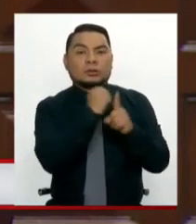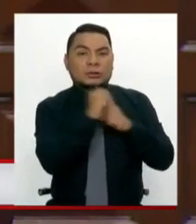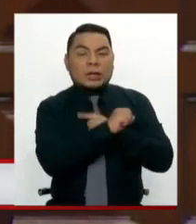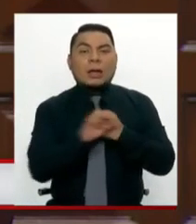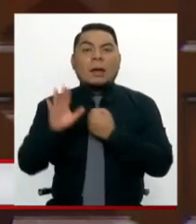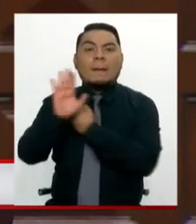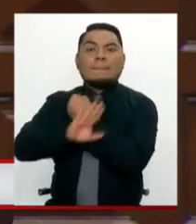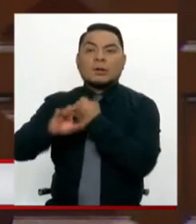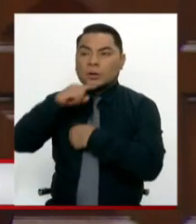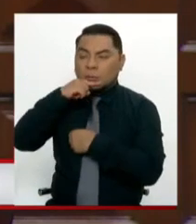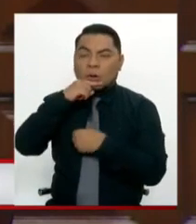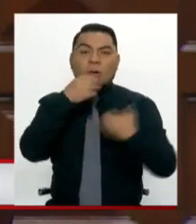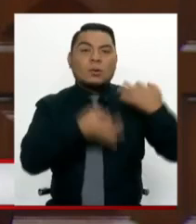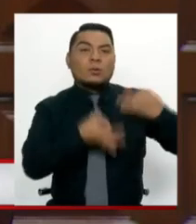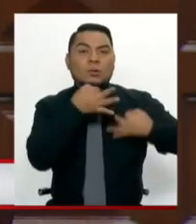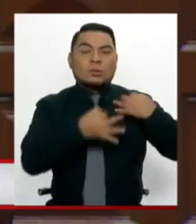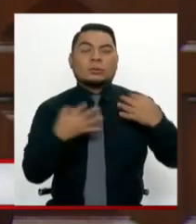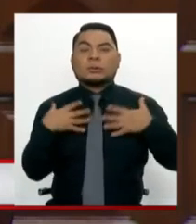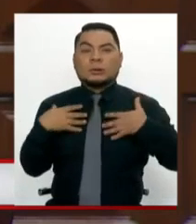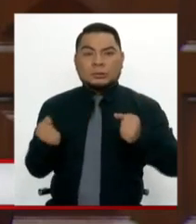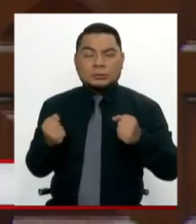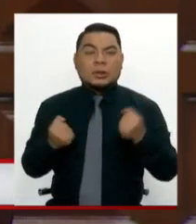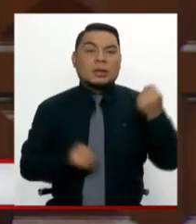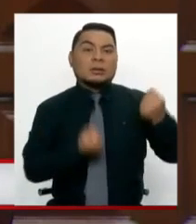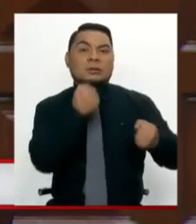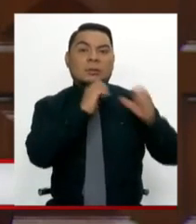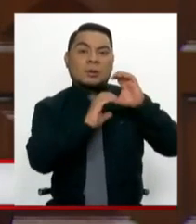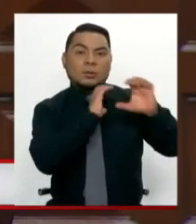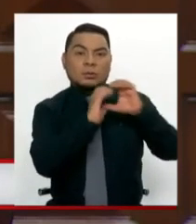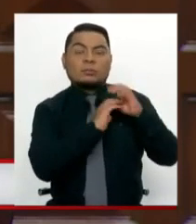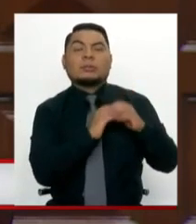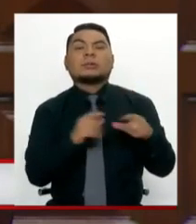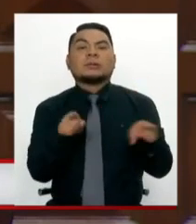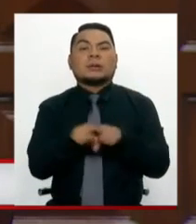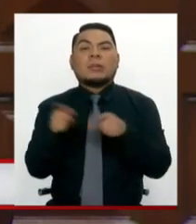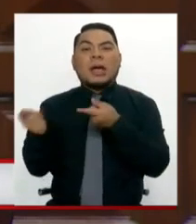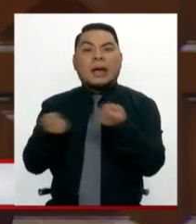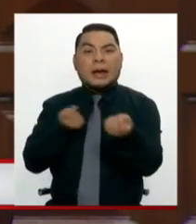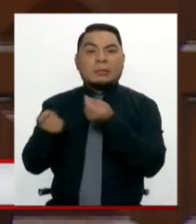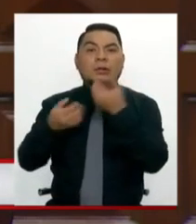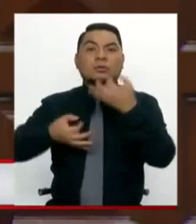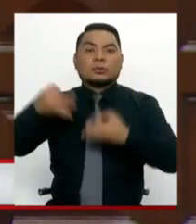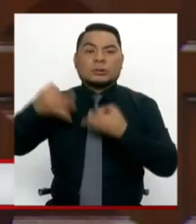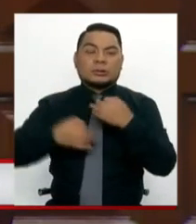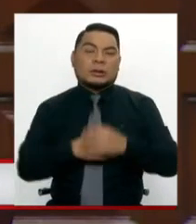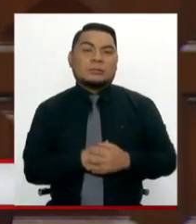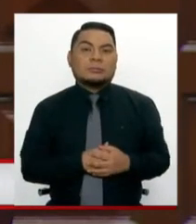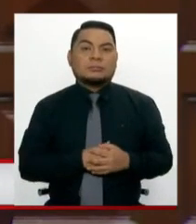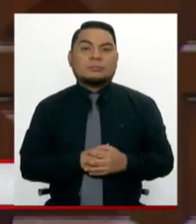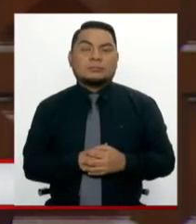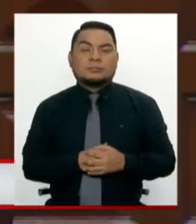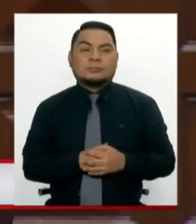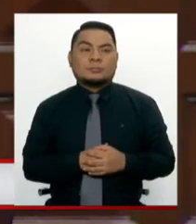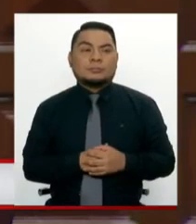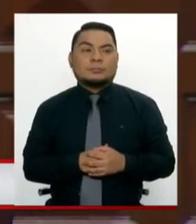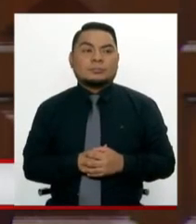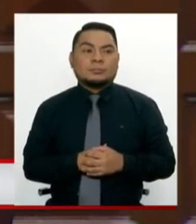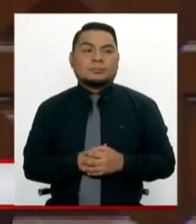mujer, justicia, salud, transportes y comunicaciones y administración de justicia.